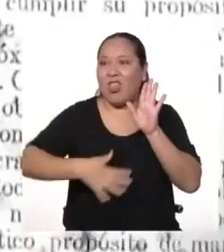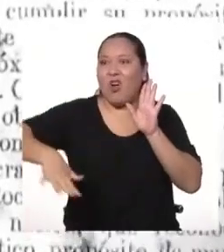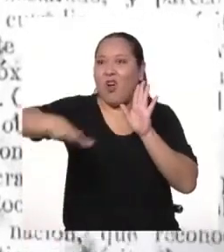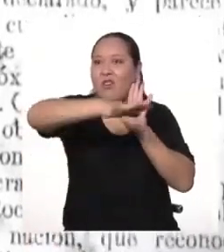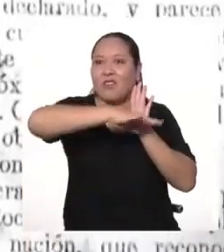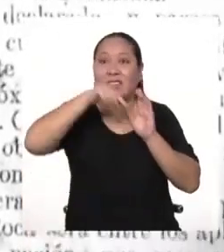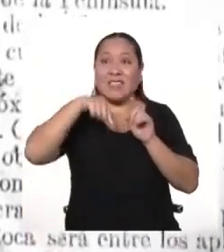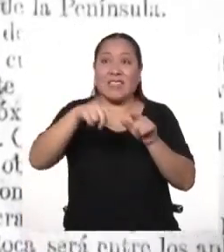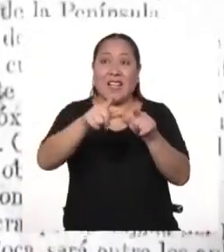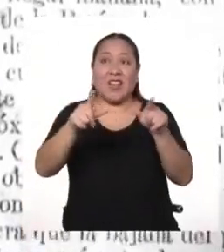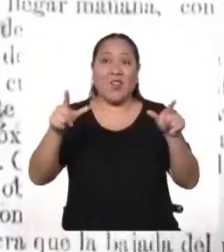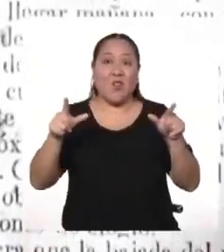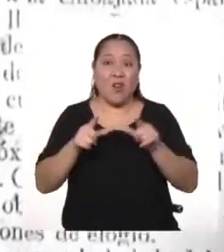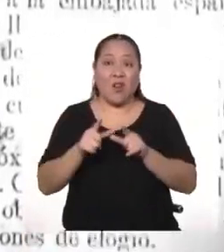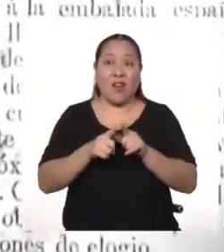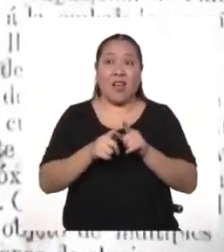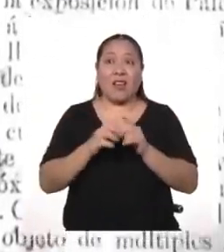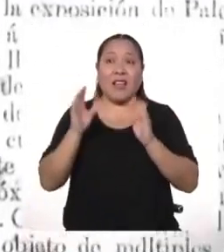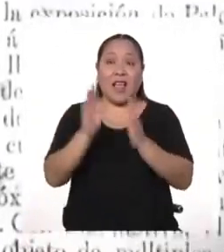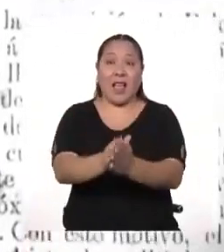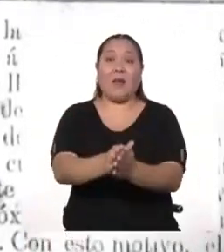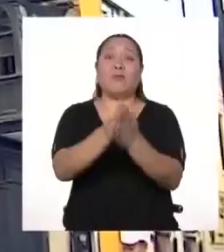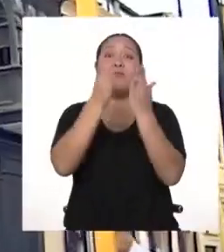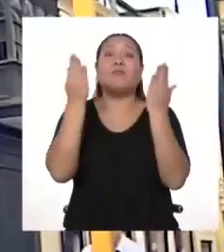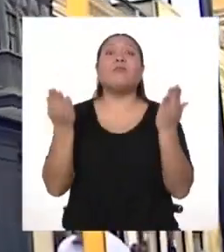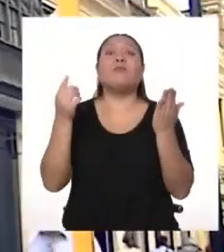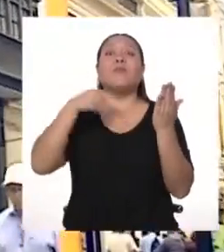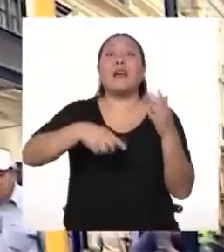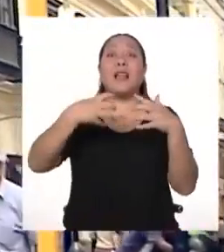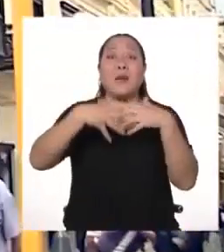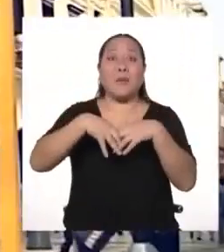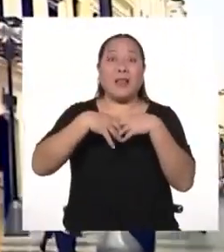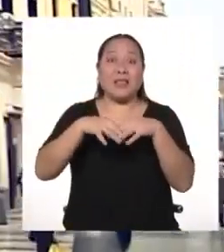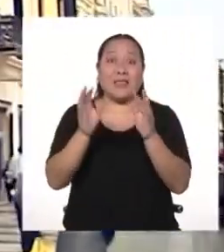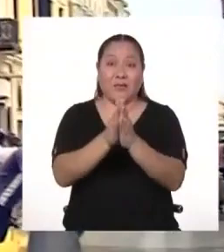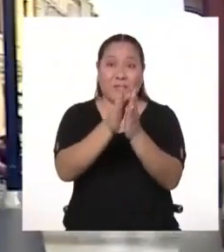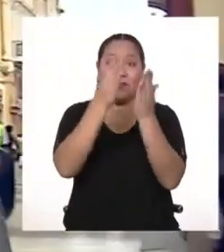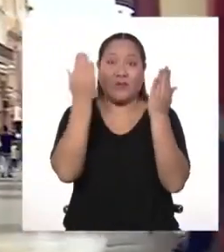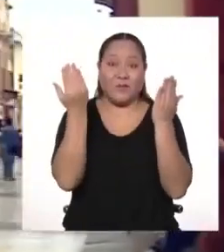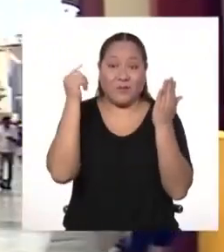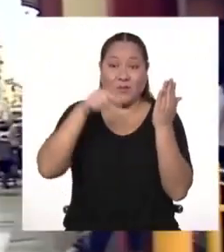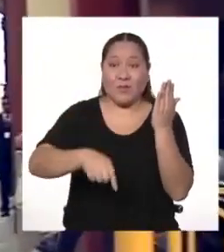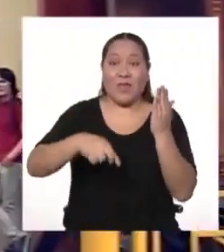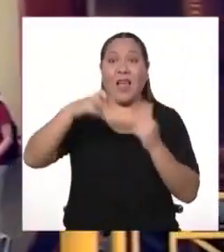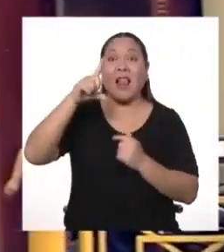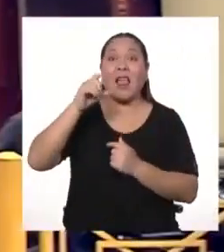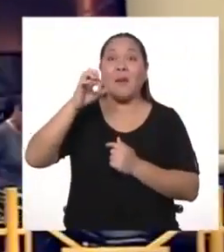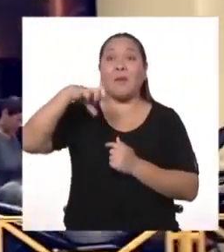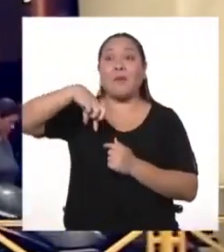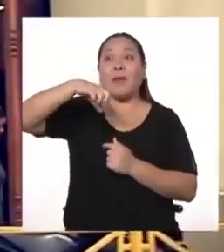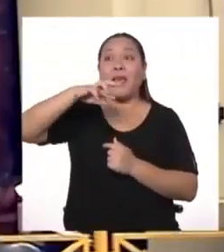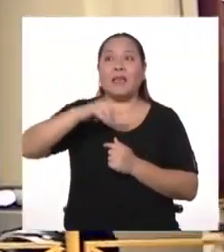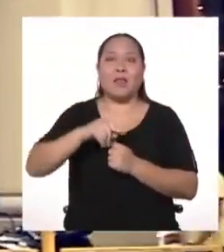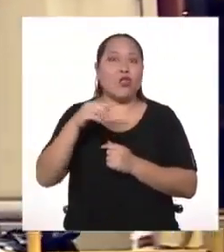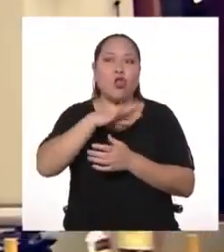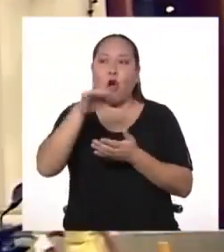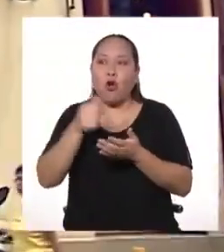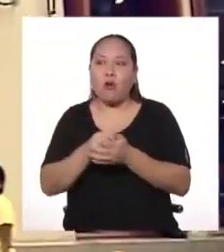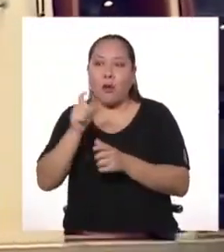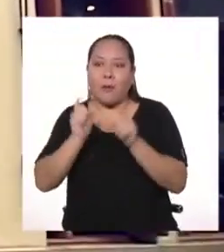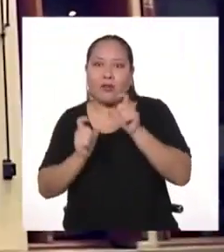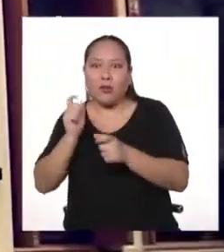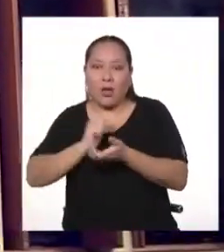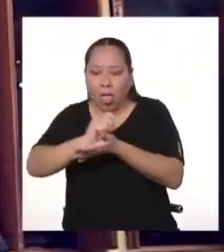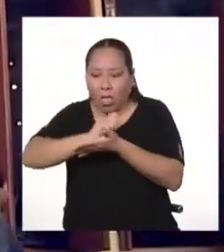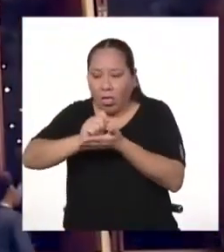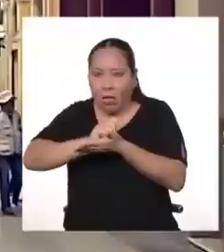El local del diario La Prensa quedaba muy cerca. Todos los periodistas e intelectuales de allí iban y venían de la redacción